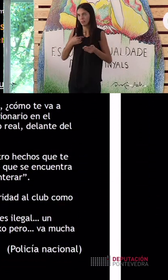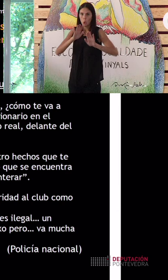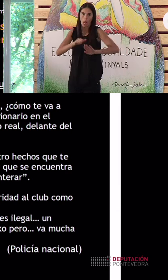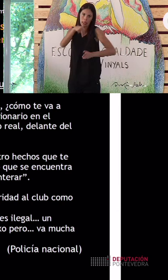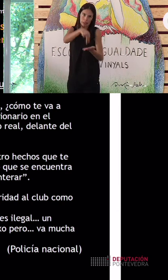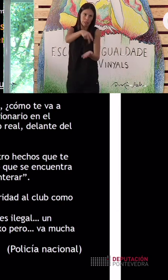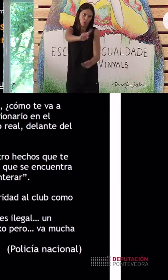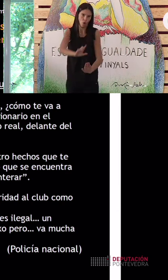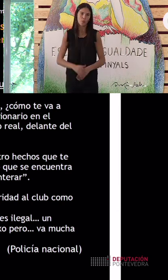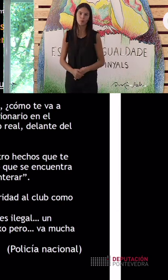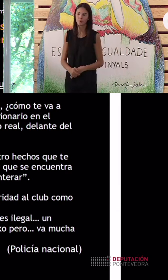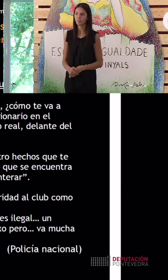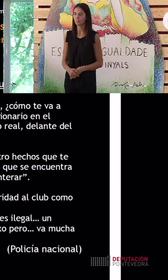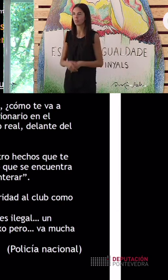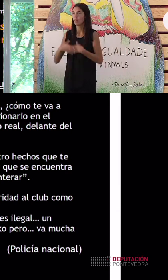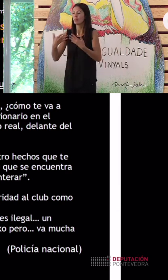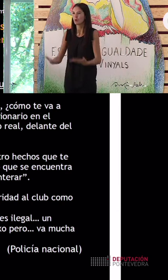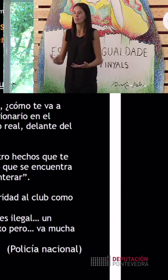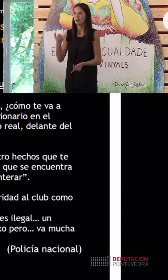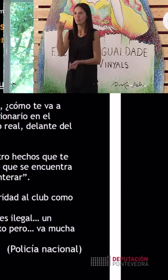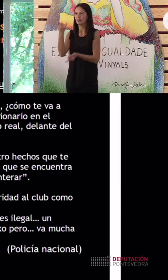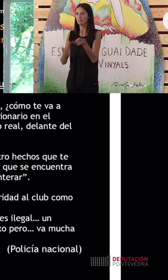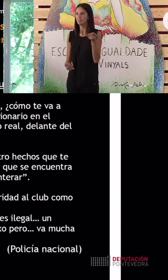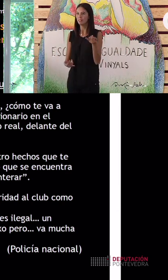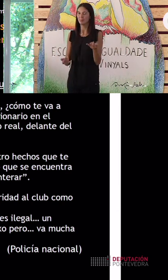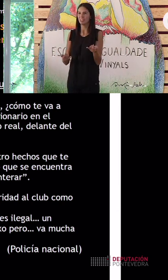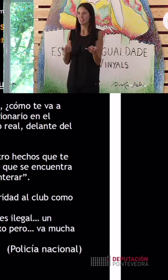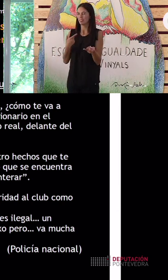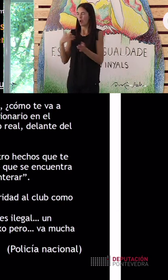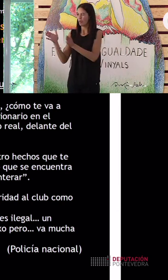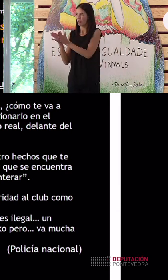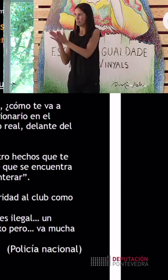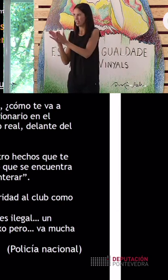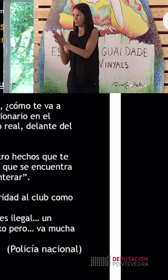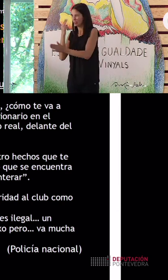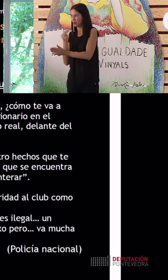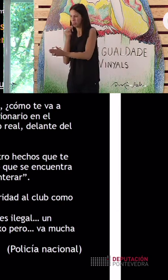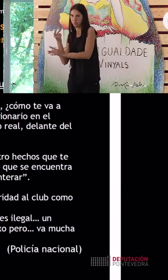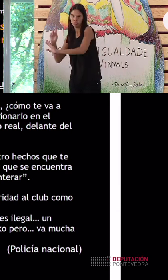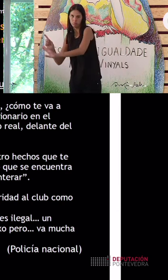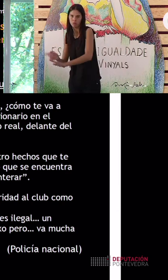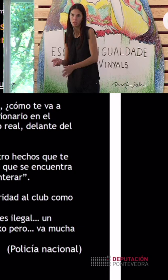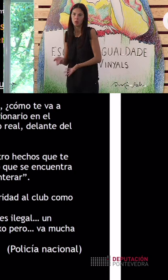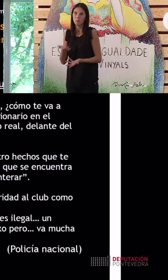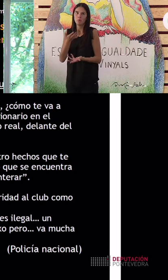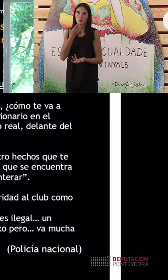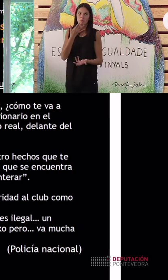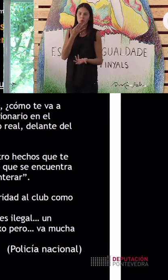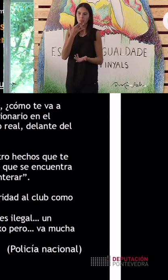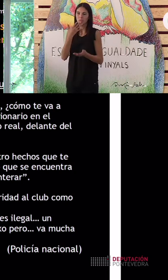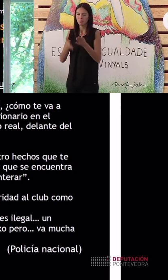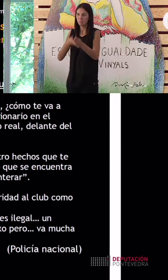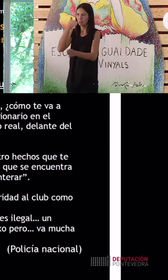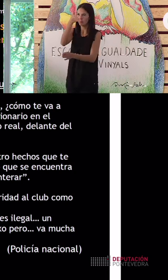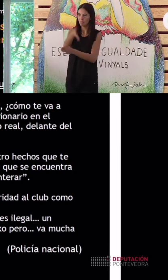Entón, que comprometa a túa actuación. Non compromete algo éticamente que ti sexas un cliente